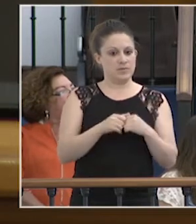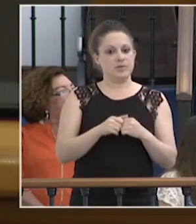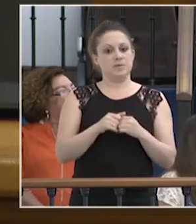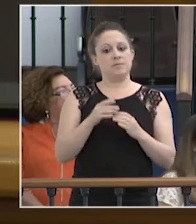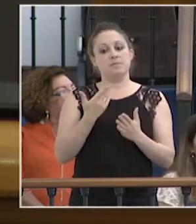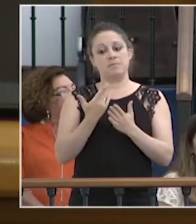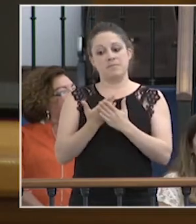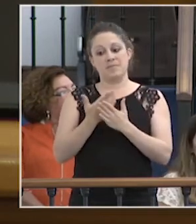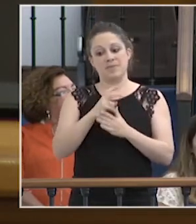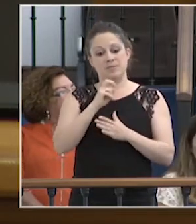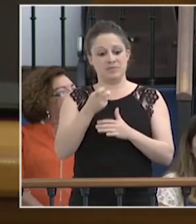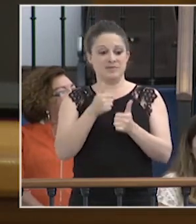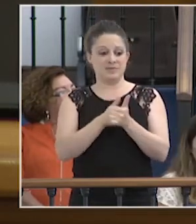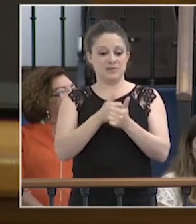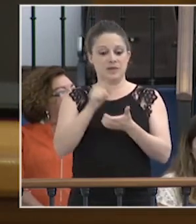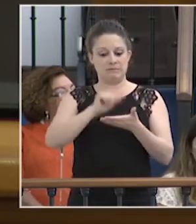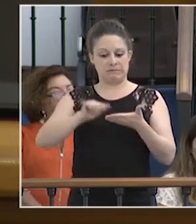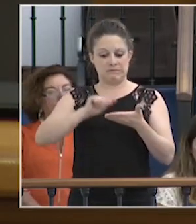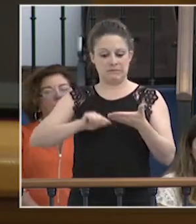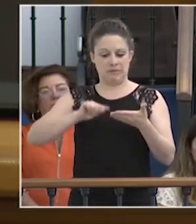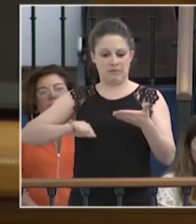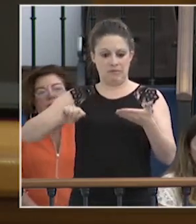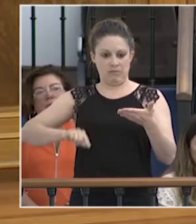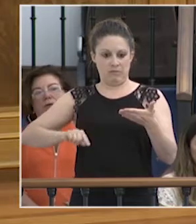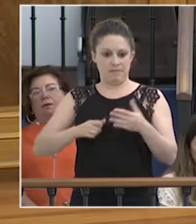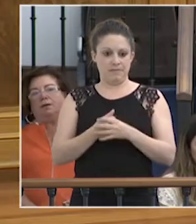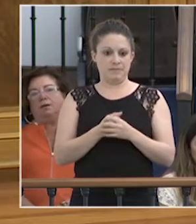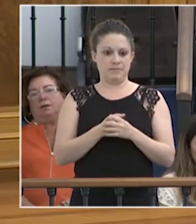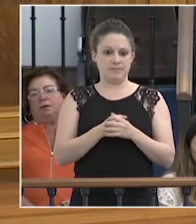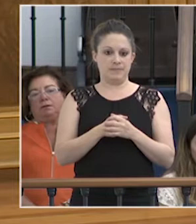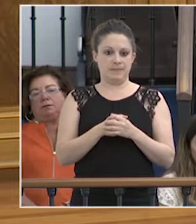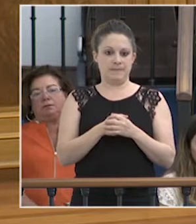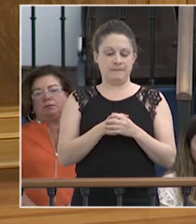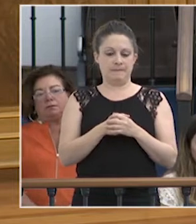doña Carolina Agudo Alonso, vaya tomando nota de los resultados de la votación.